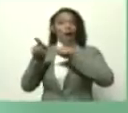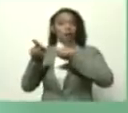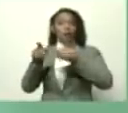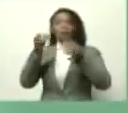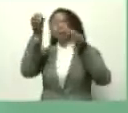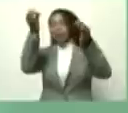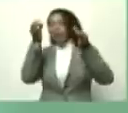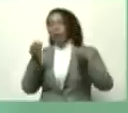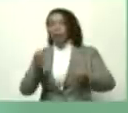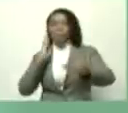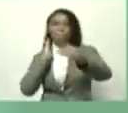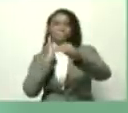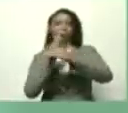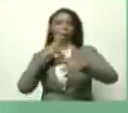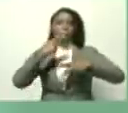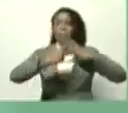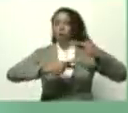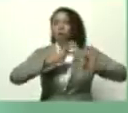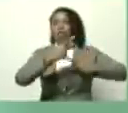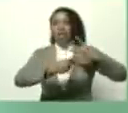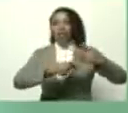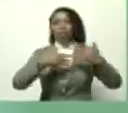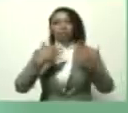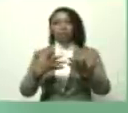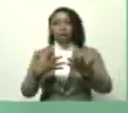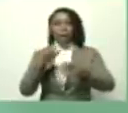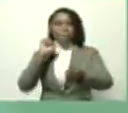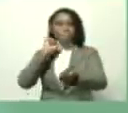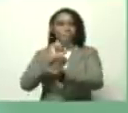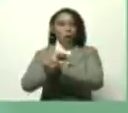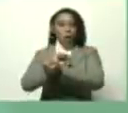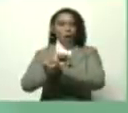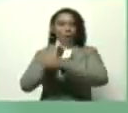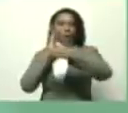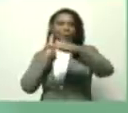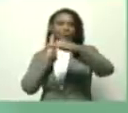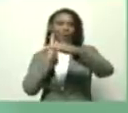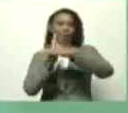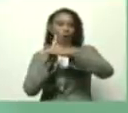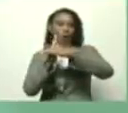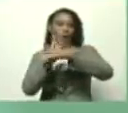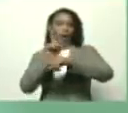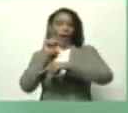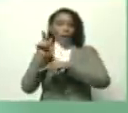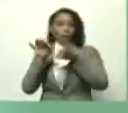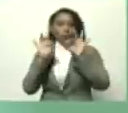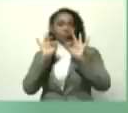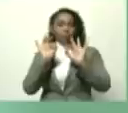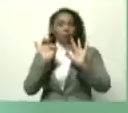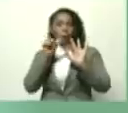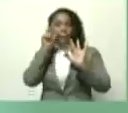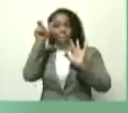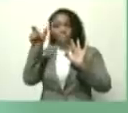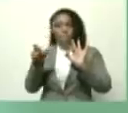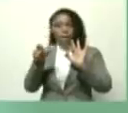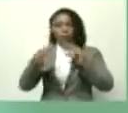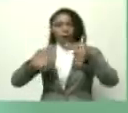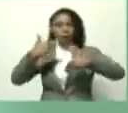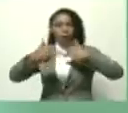seguramente obstaculizó el proceso de captura y de neutralización de estos especímenes delictuales